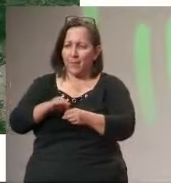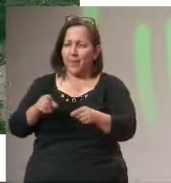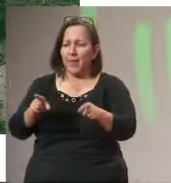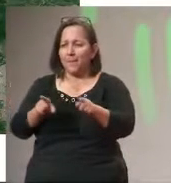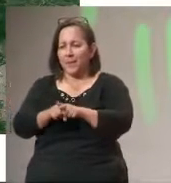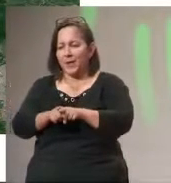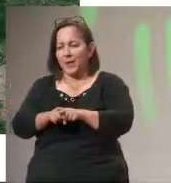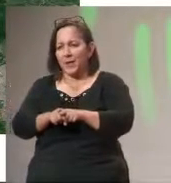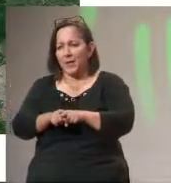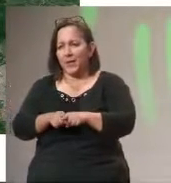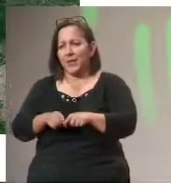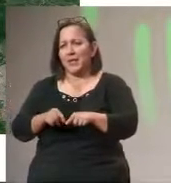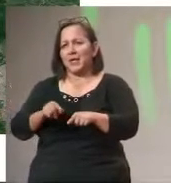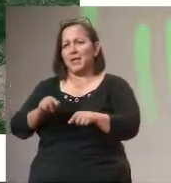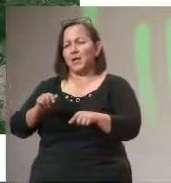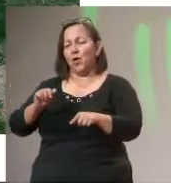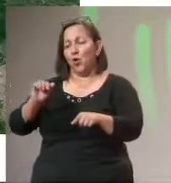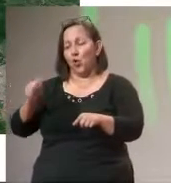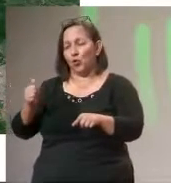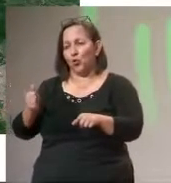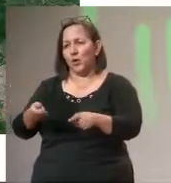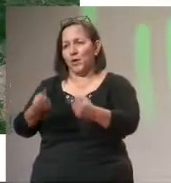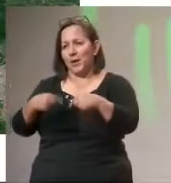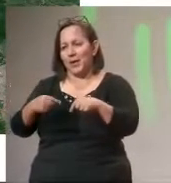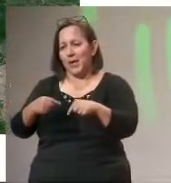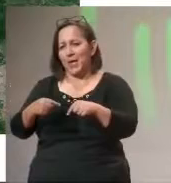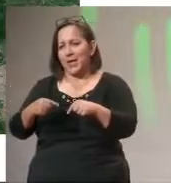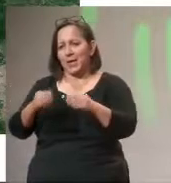de condiciones sépticas era